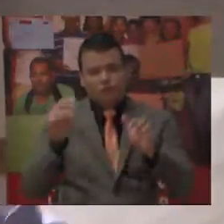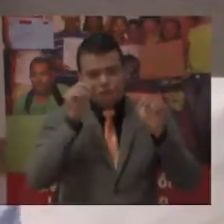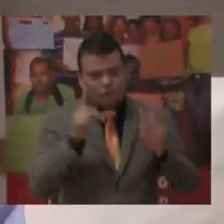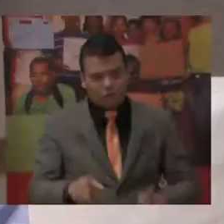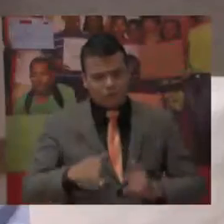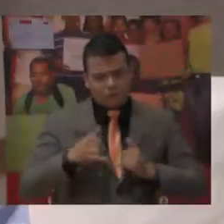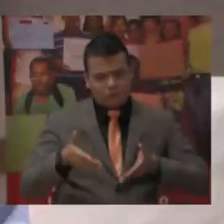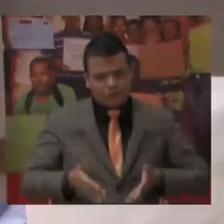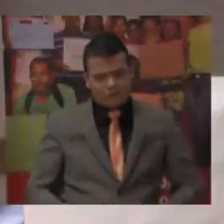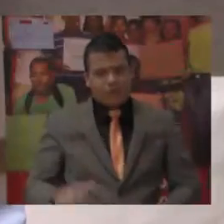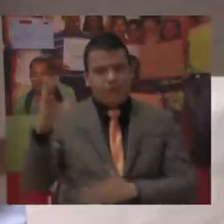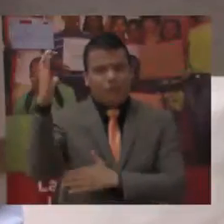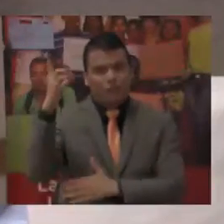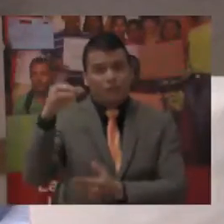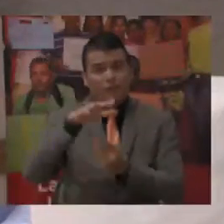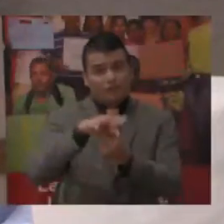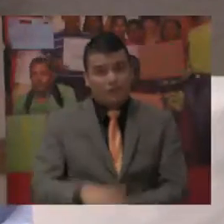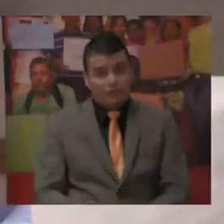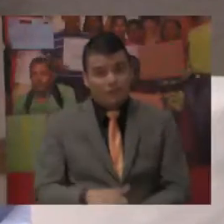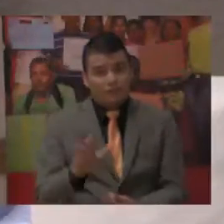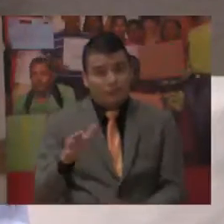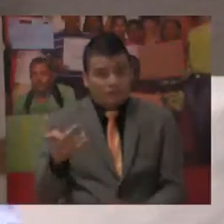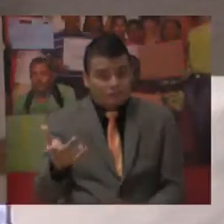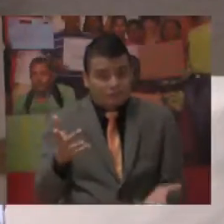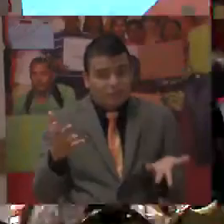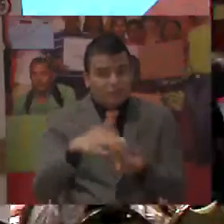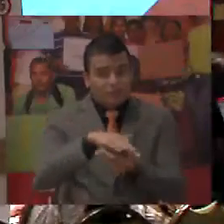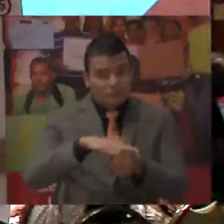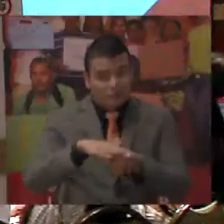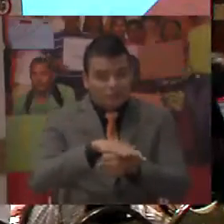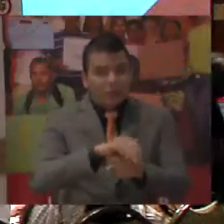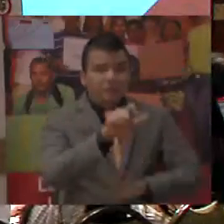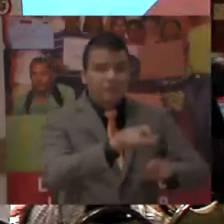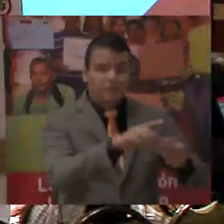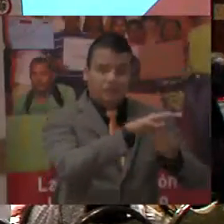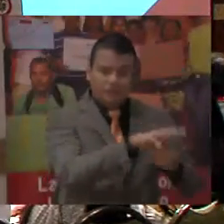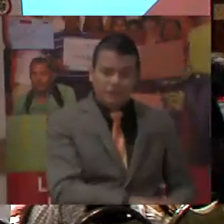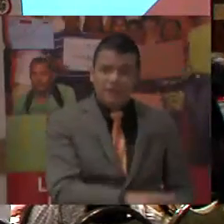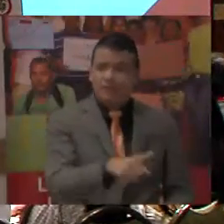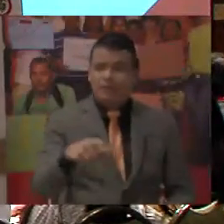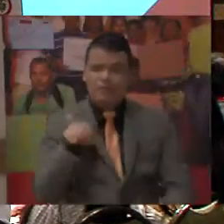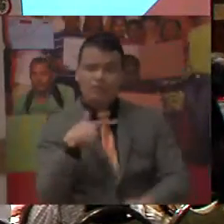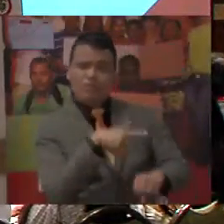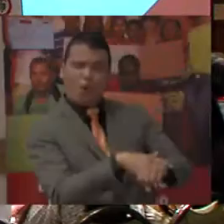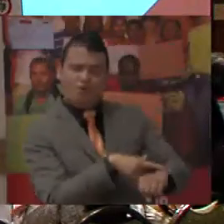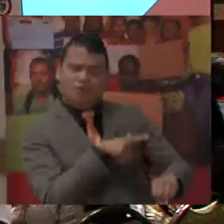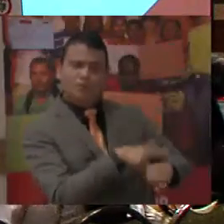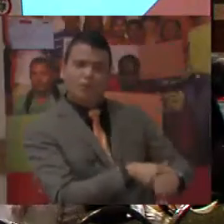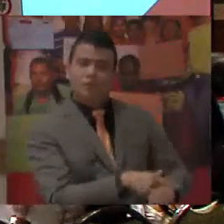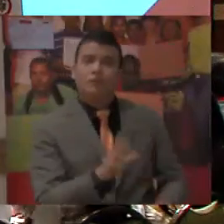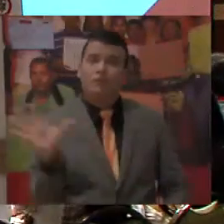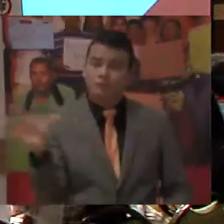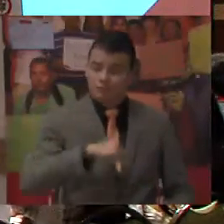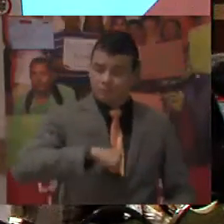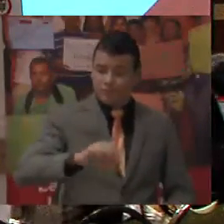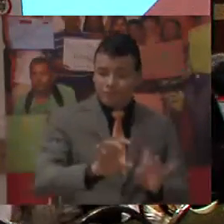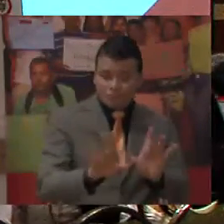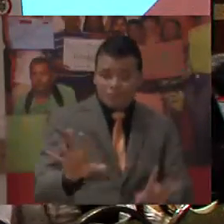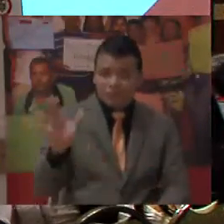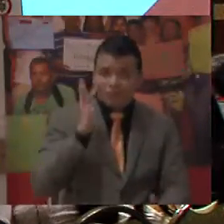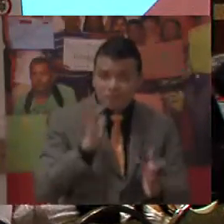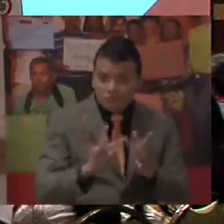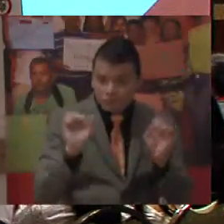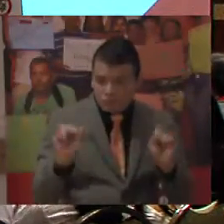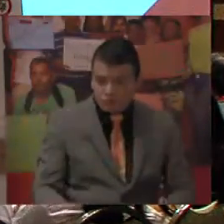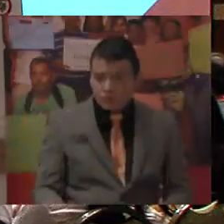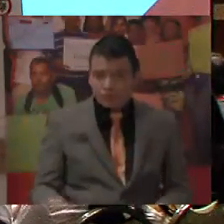sido víctima de esta situación. Tanto las víctimas como los victimarios tienen derecho a tener una oportunidad a que este país los